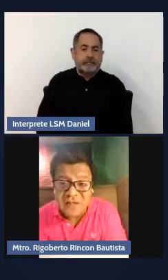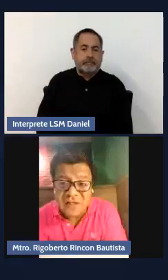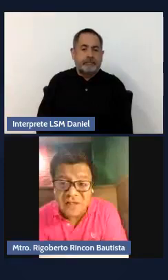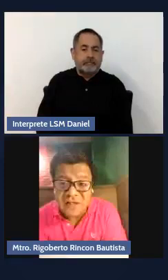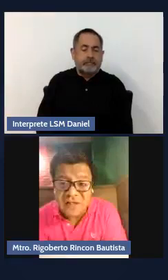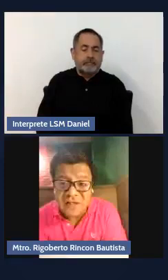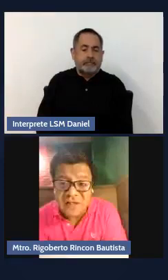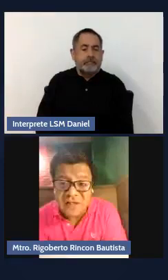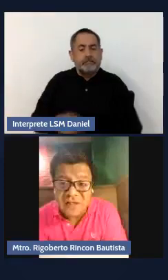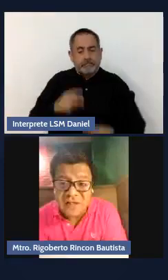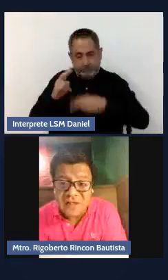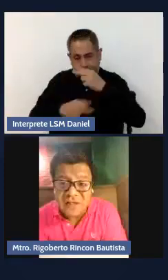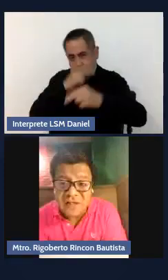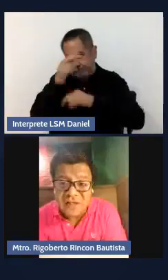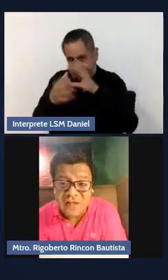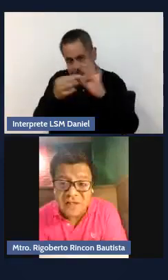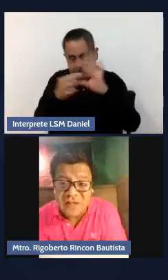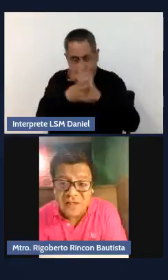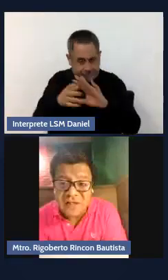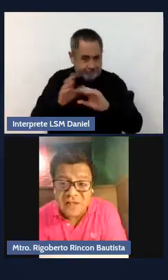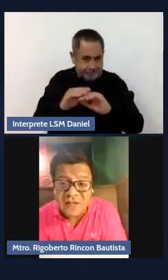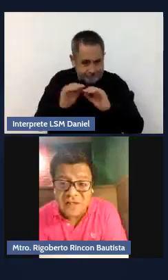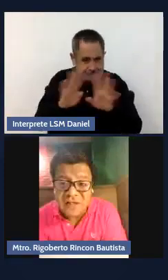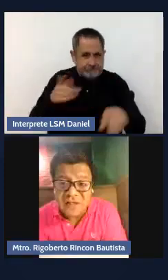Vamos a ir viendo, y es lo que comentábamos